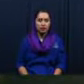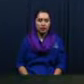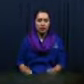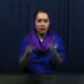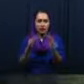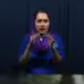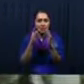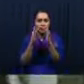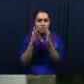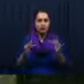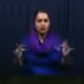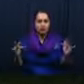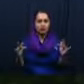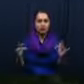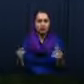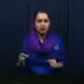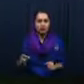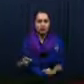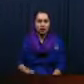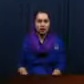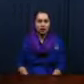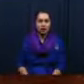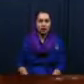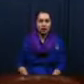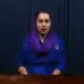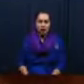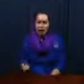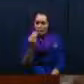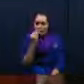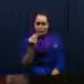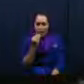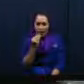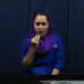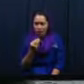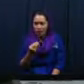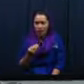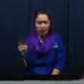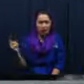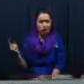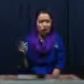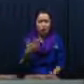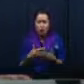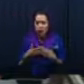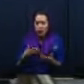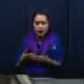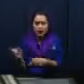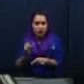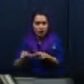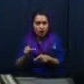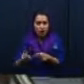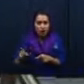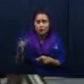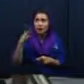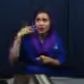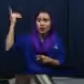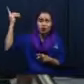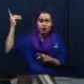el negocio pequeño, la venta de pan, lo que tengas, hoy sea prosperado.